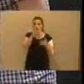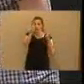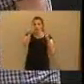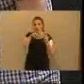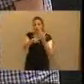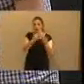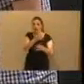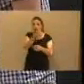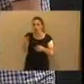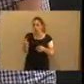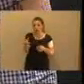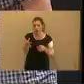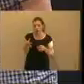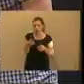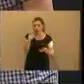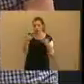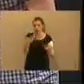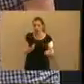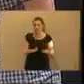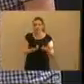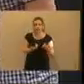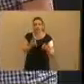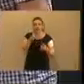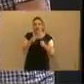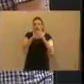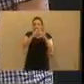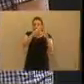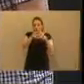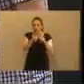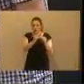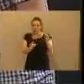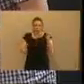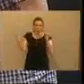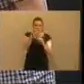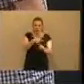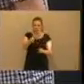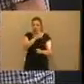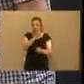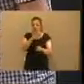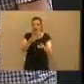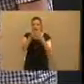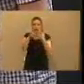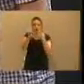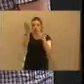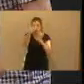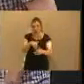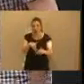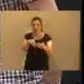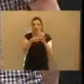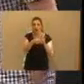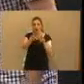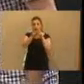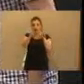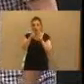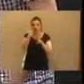de la deuda las carencias son demoledoras. Cifras demasiado elevadas como para no disponer de información transparente acerca de las entidades con las que está